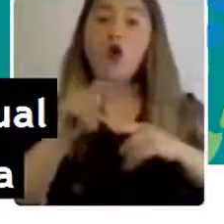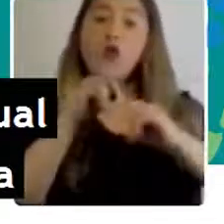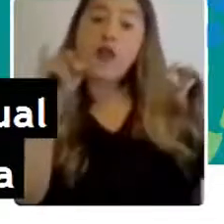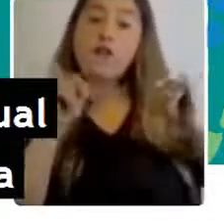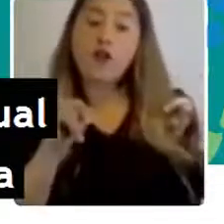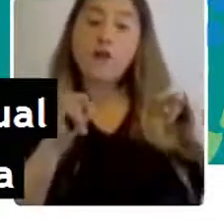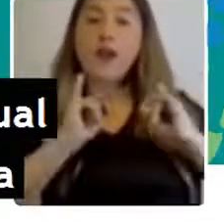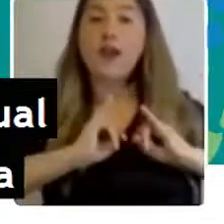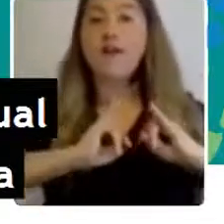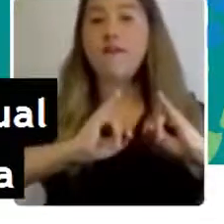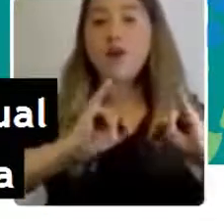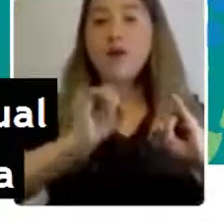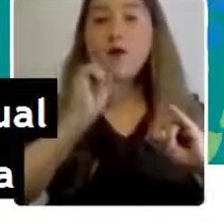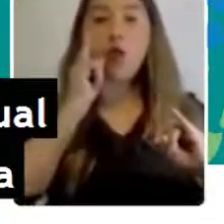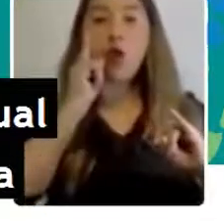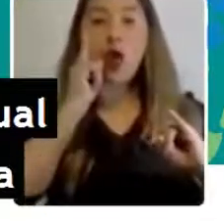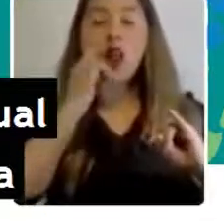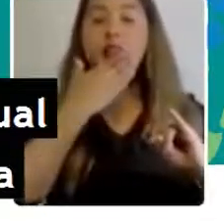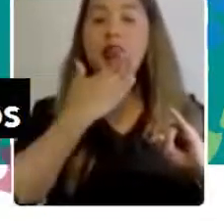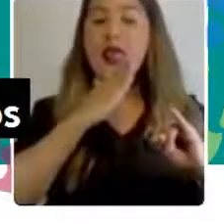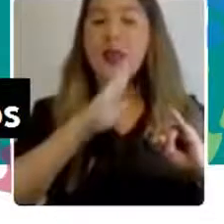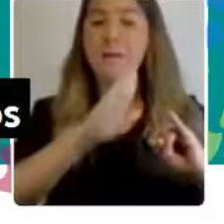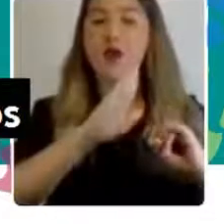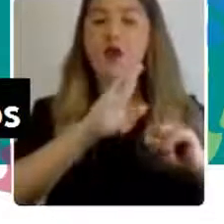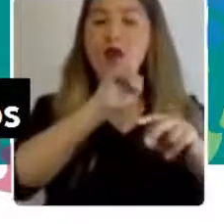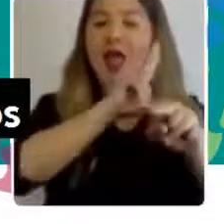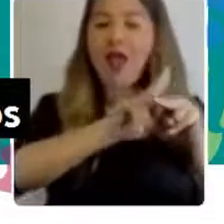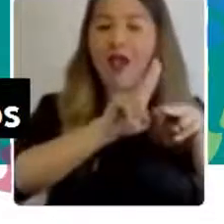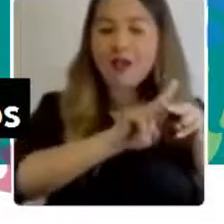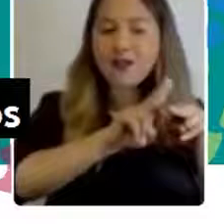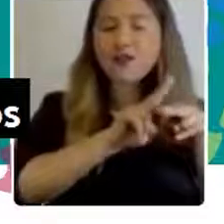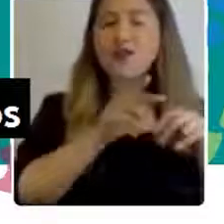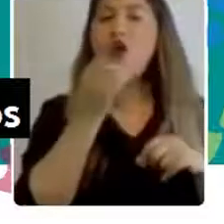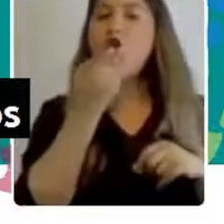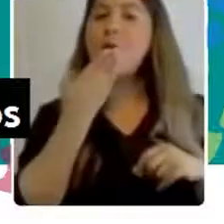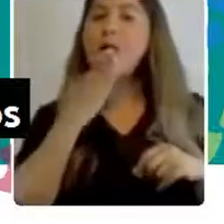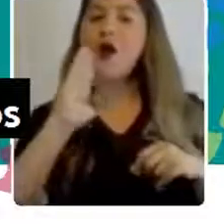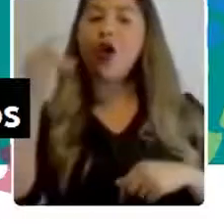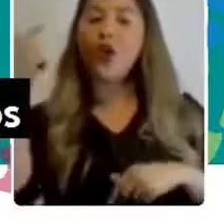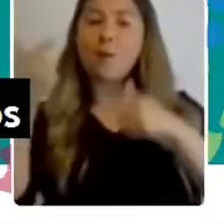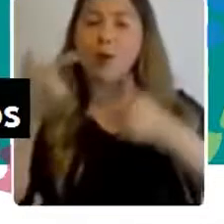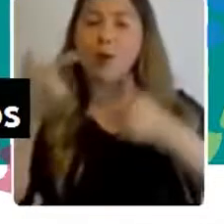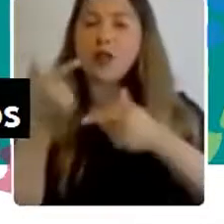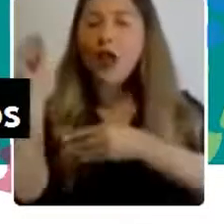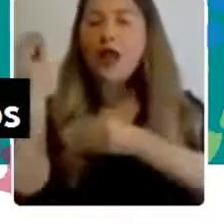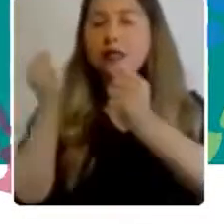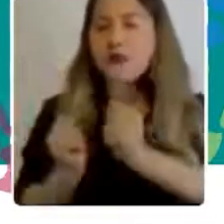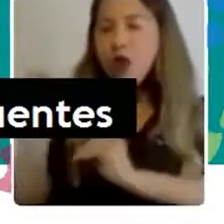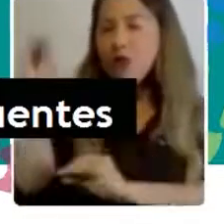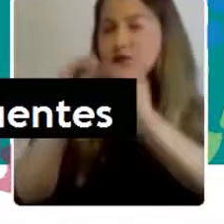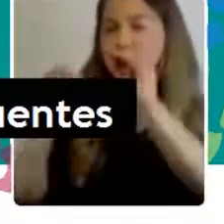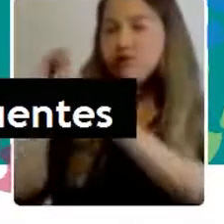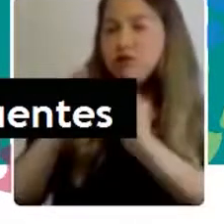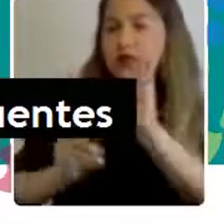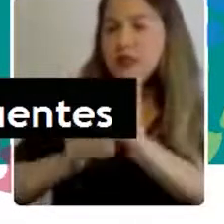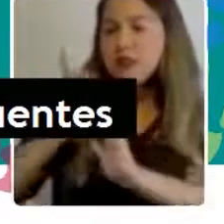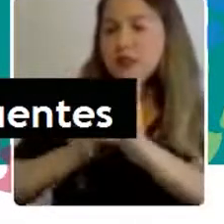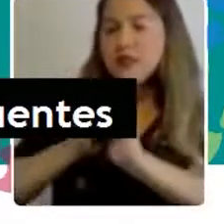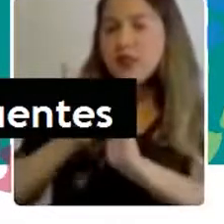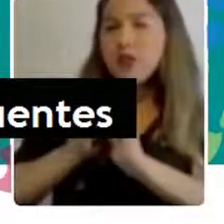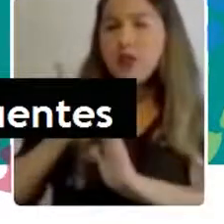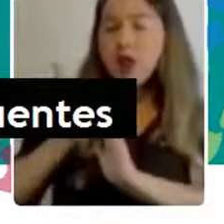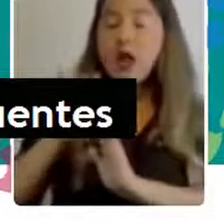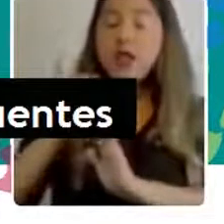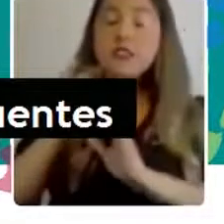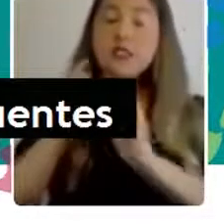mejor acción o la mejor política que se puede desarrollar para efectos de algún problema particular. En el caso de las